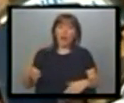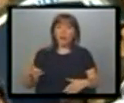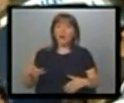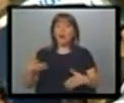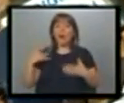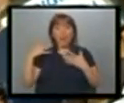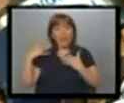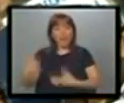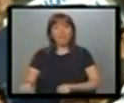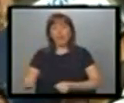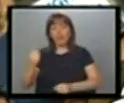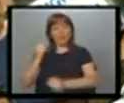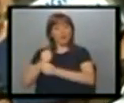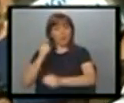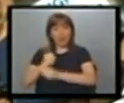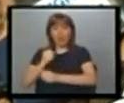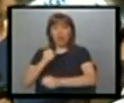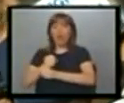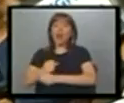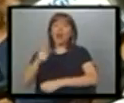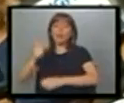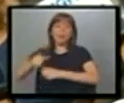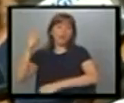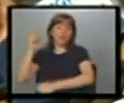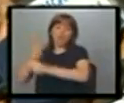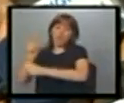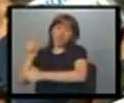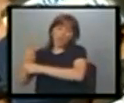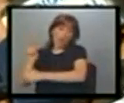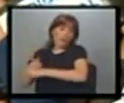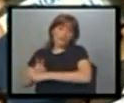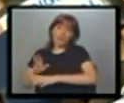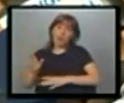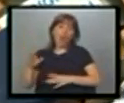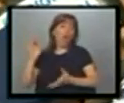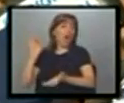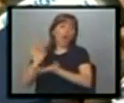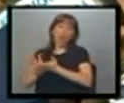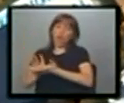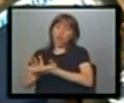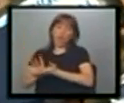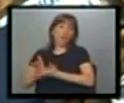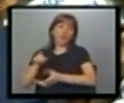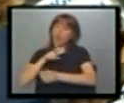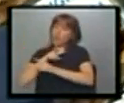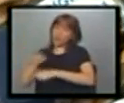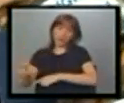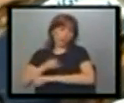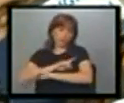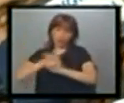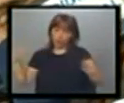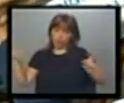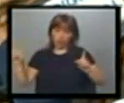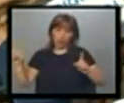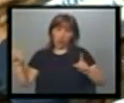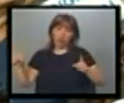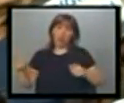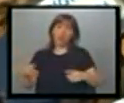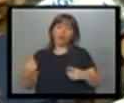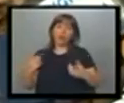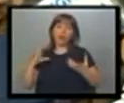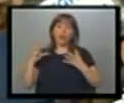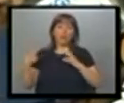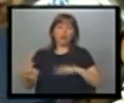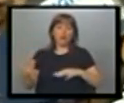a los trabajadores y protegiendo a los trabajadores de los despidos. Y una forma de defender a los trabajadores